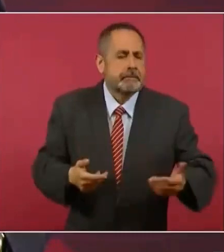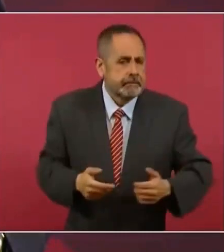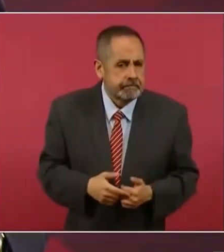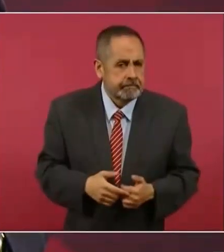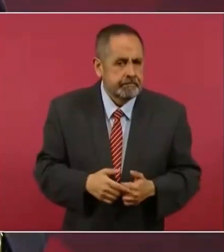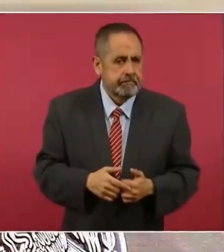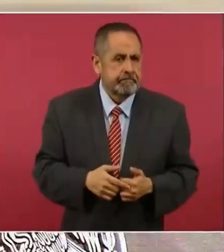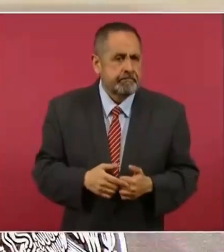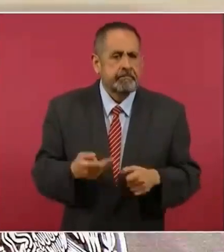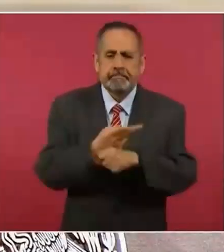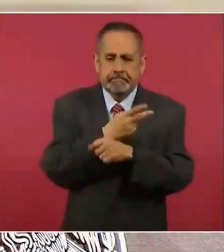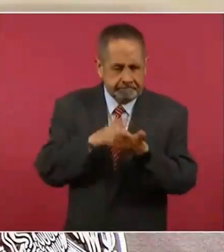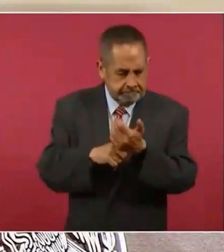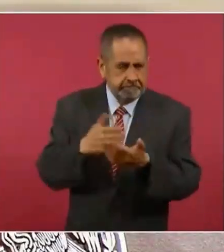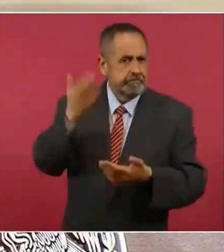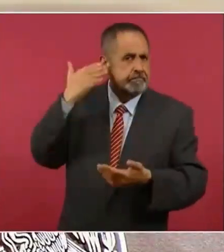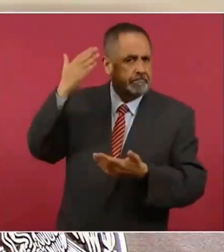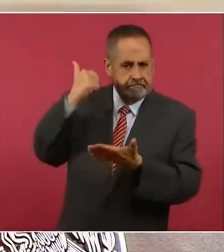en el aeropuerto?